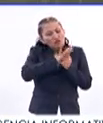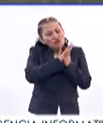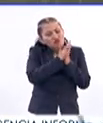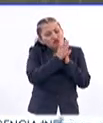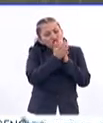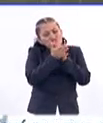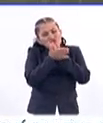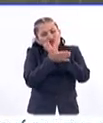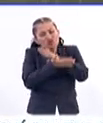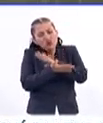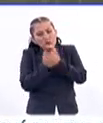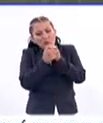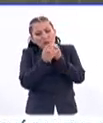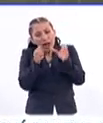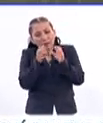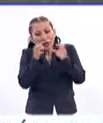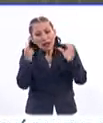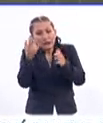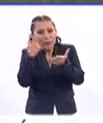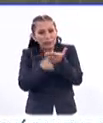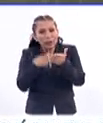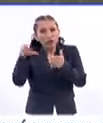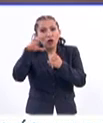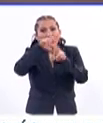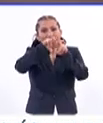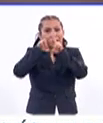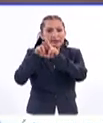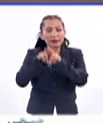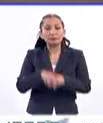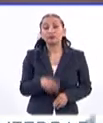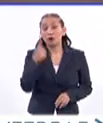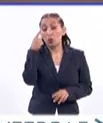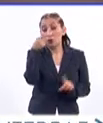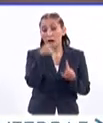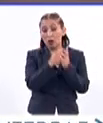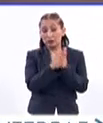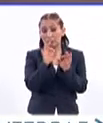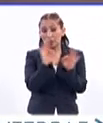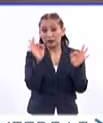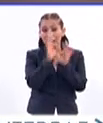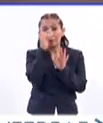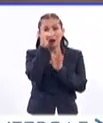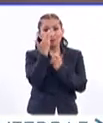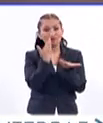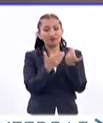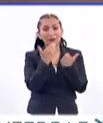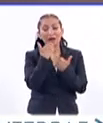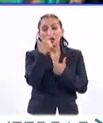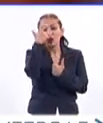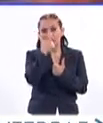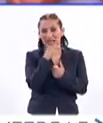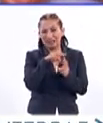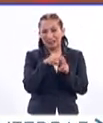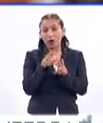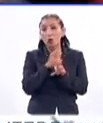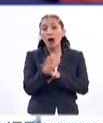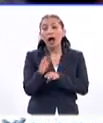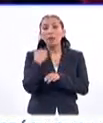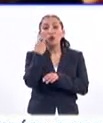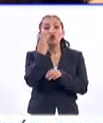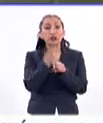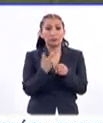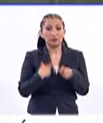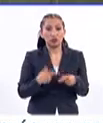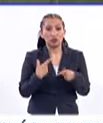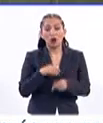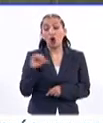y van creciendo en el interior de las estrellas. Uno de los factores fundamentales para el éxito de la Noche de las Estrellas son los